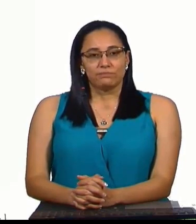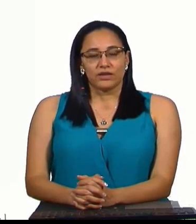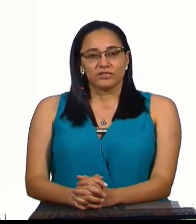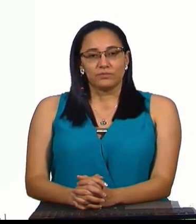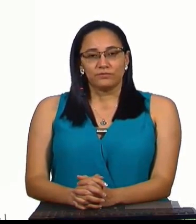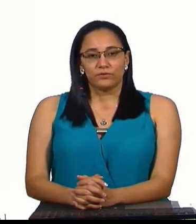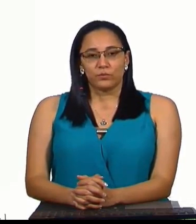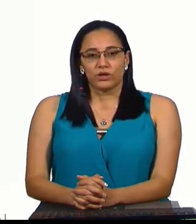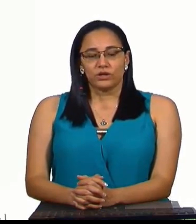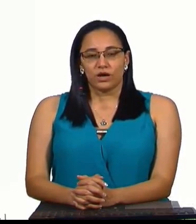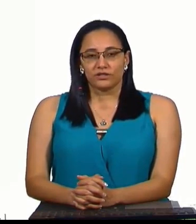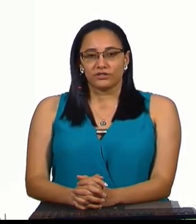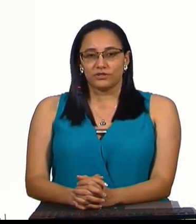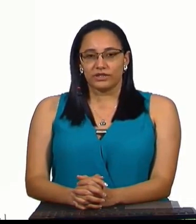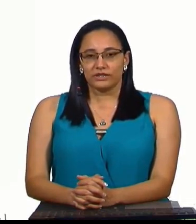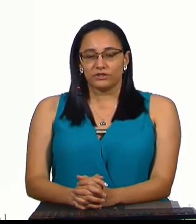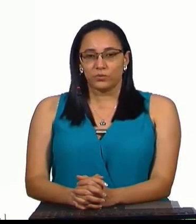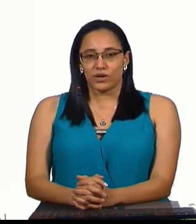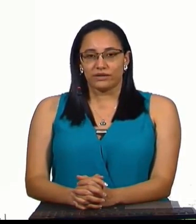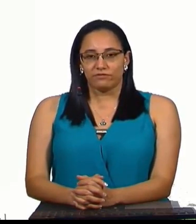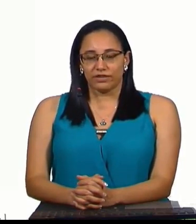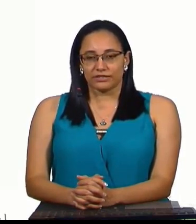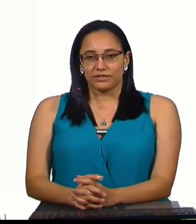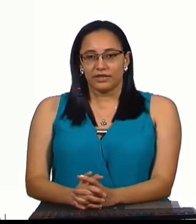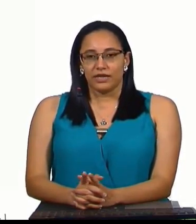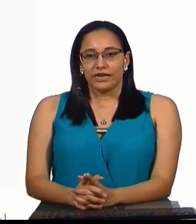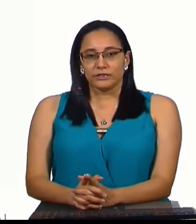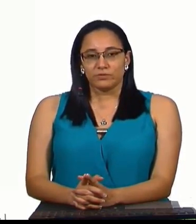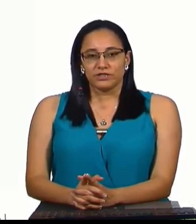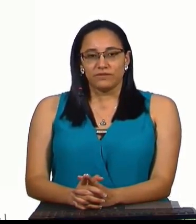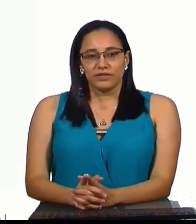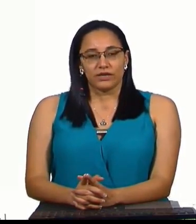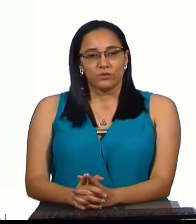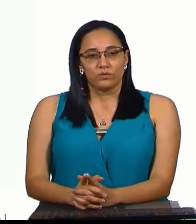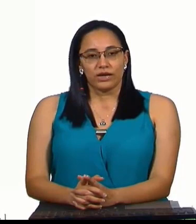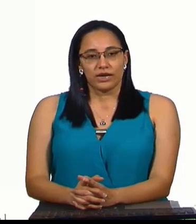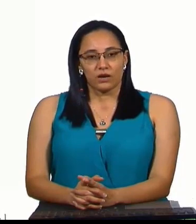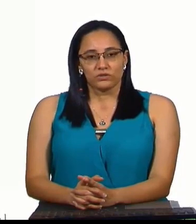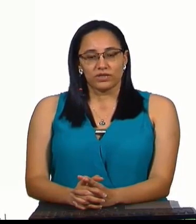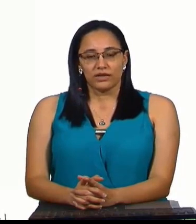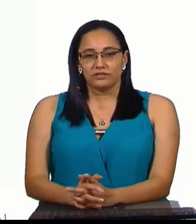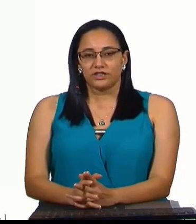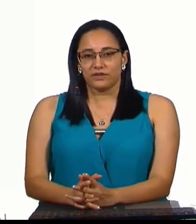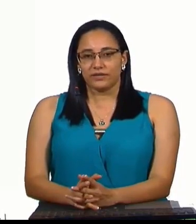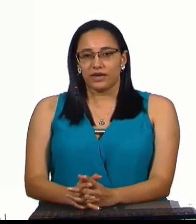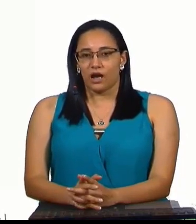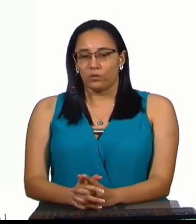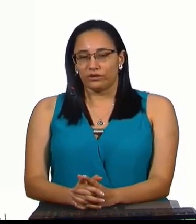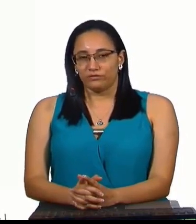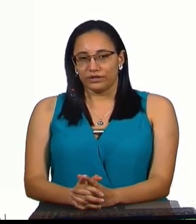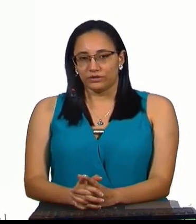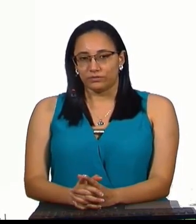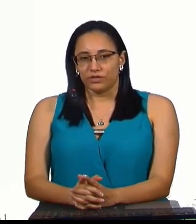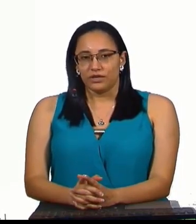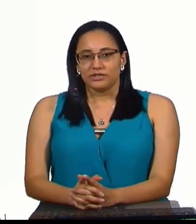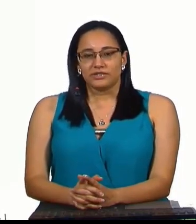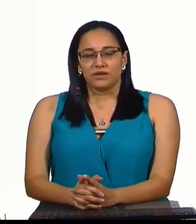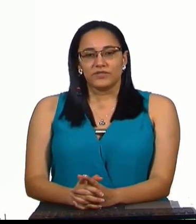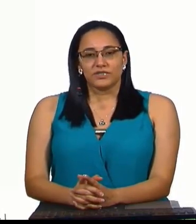it is possible for one cause to lead to one effect. Es posible que una causa lleve a un